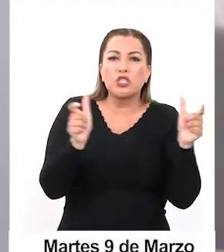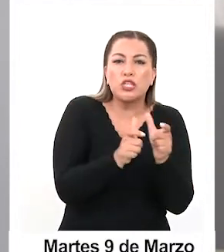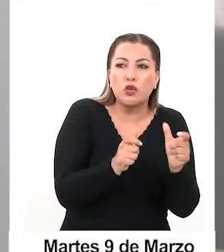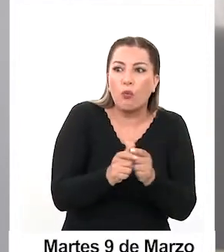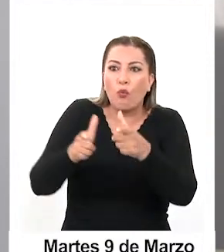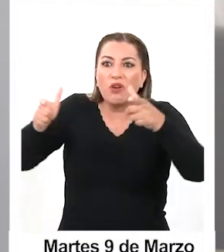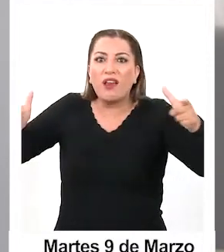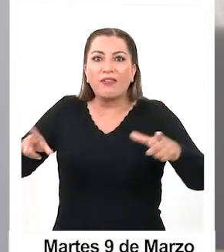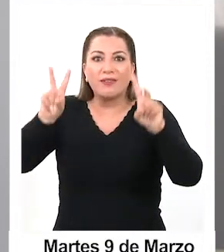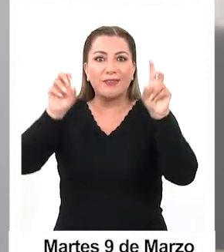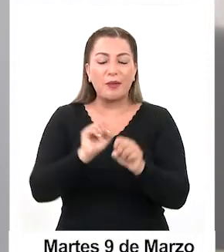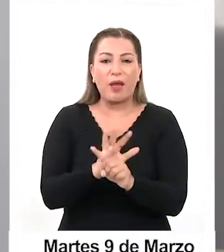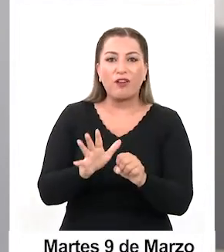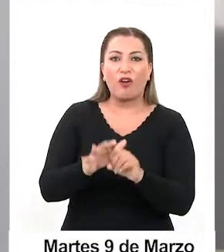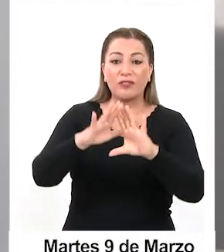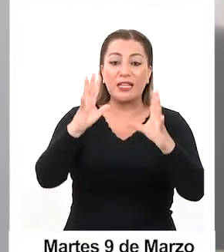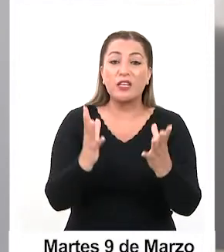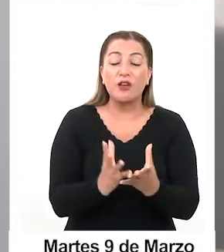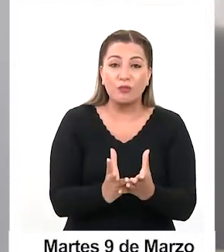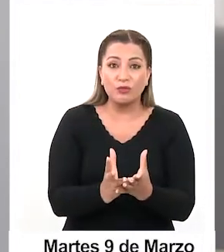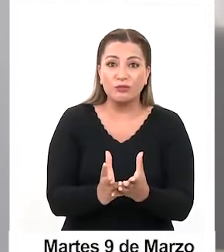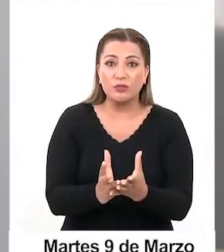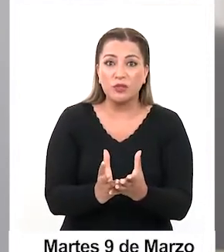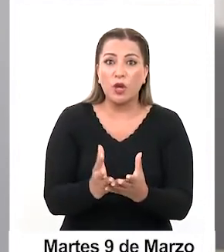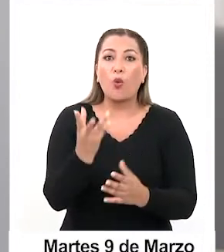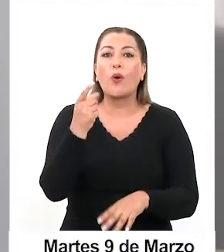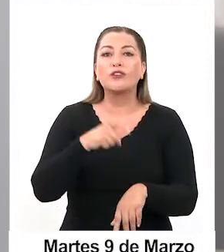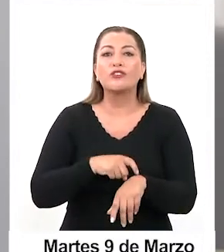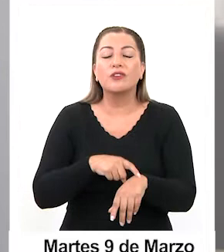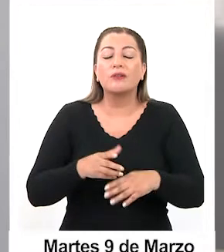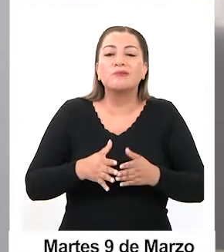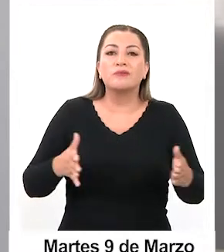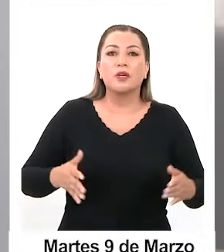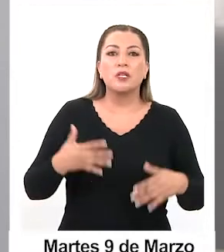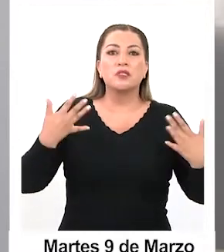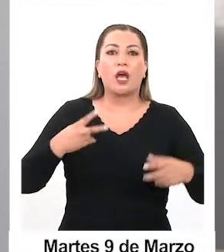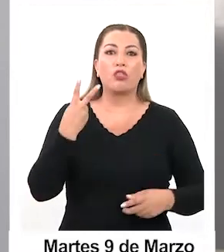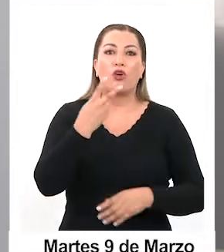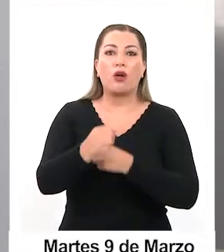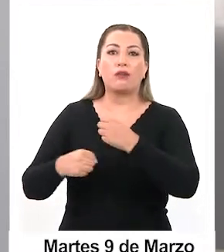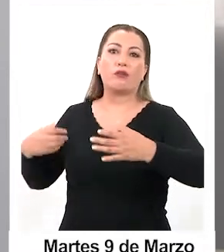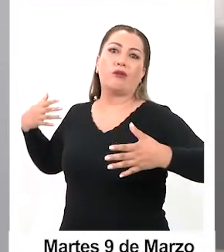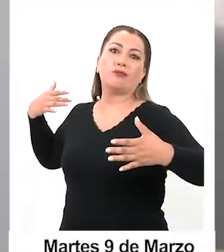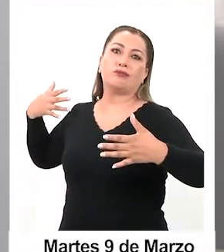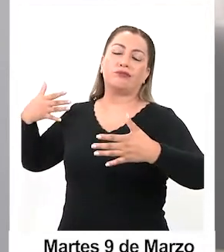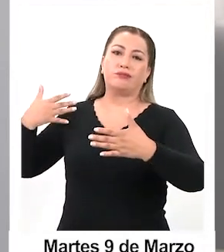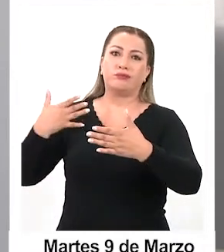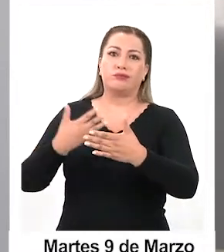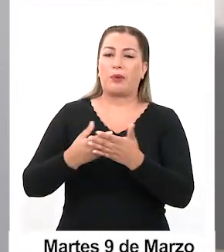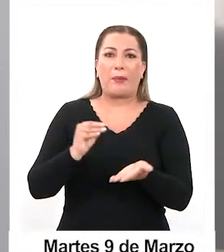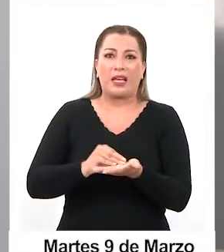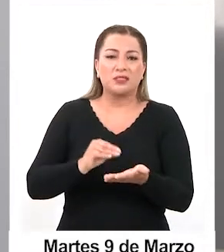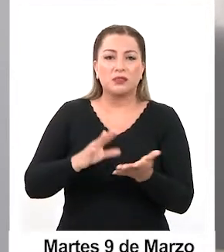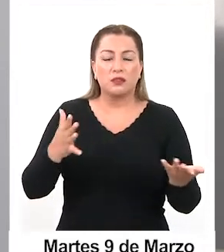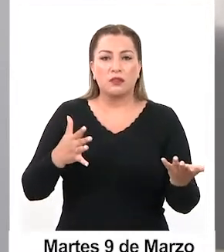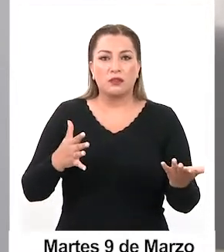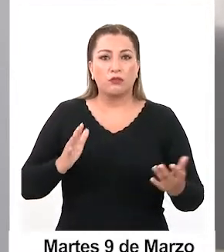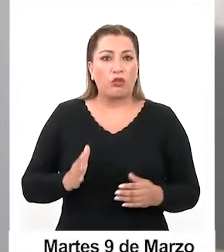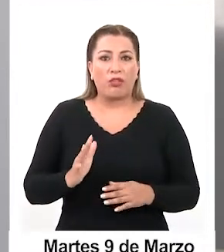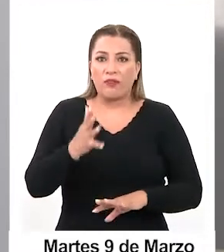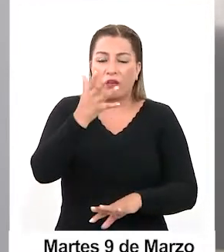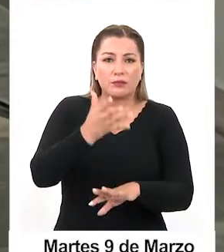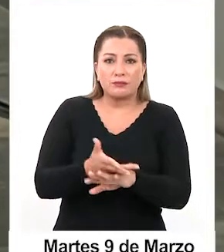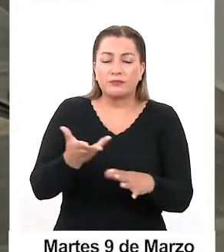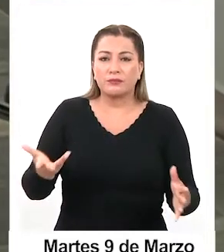era el COVID-19 a nivel mundial y la extensión. Hoy día estamos a 2 años o ya sobrepasamos los 2 años y todavía tenemos,